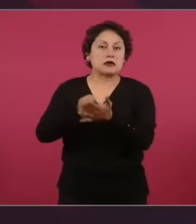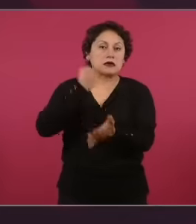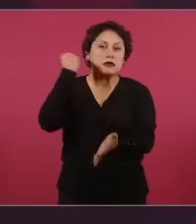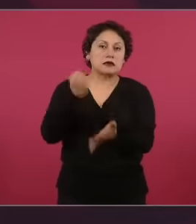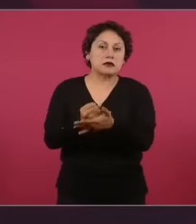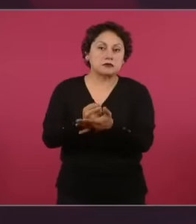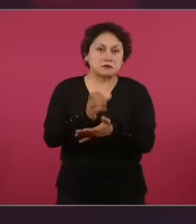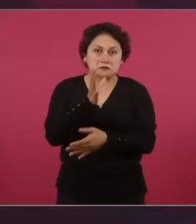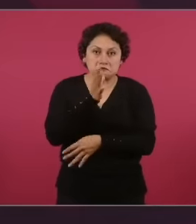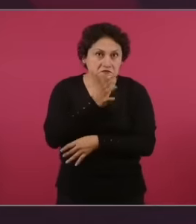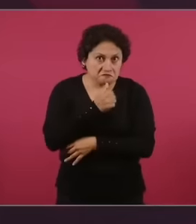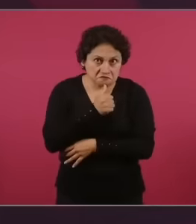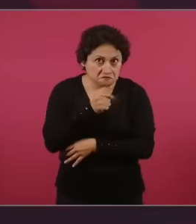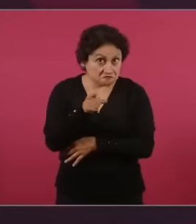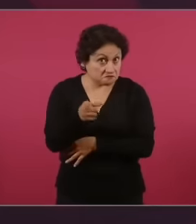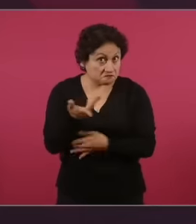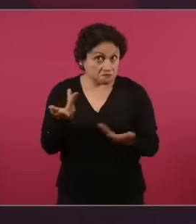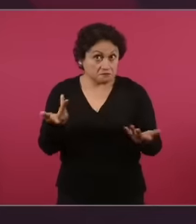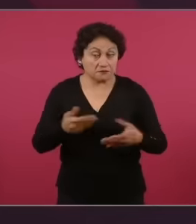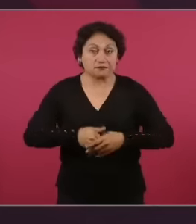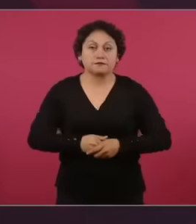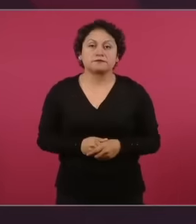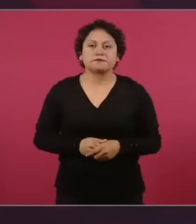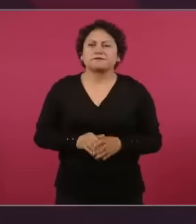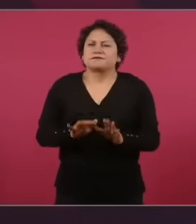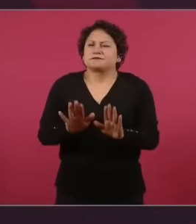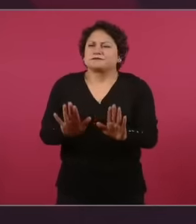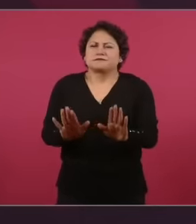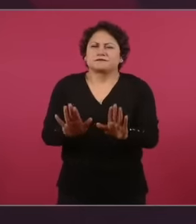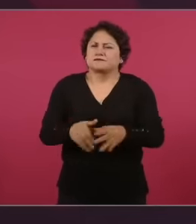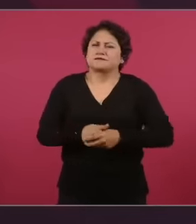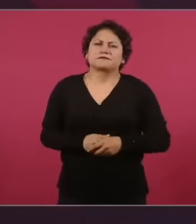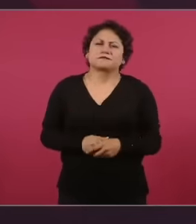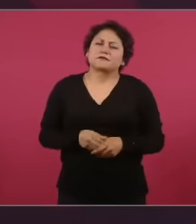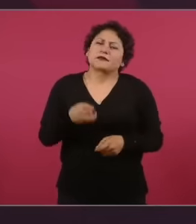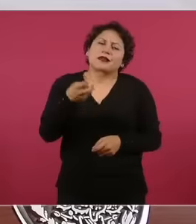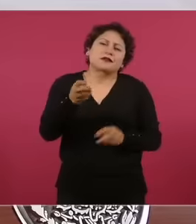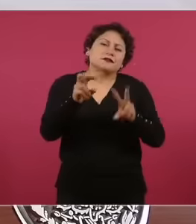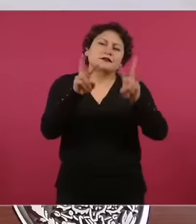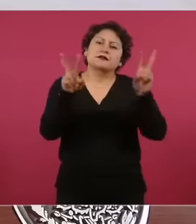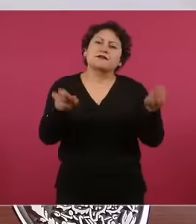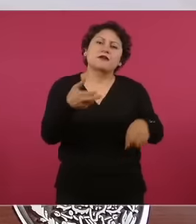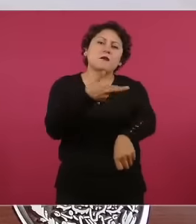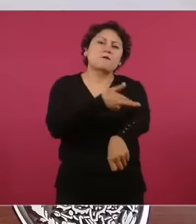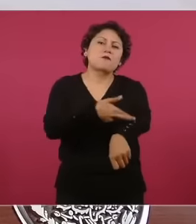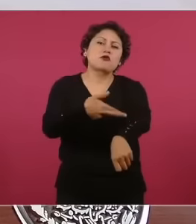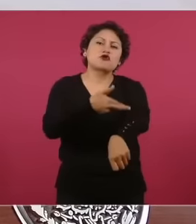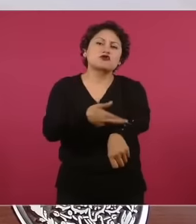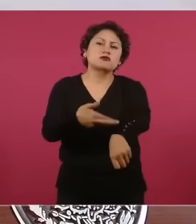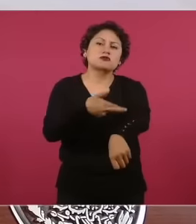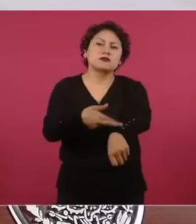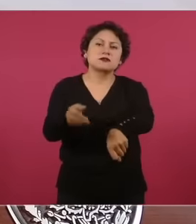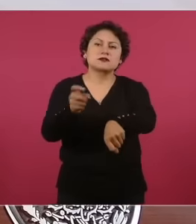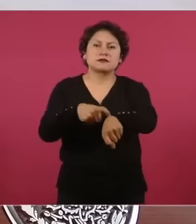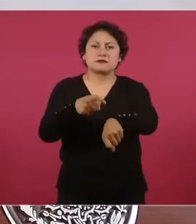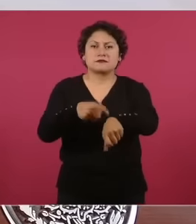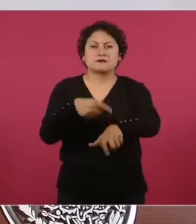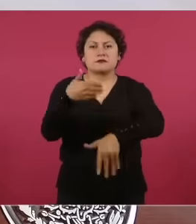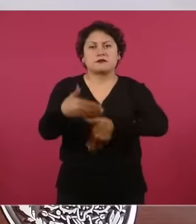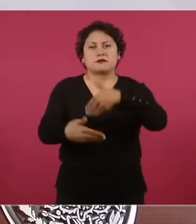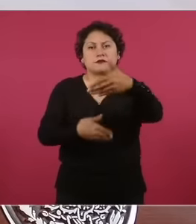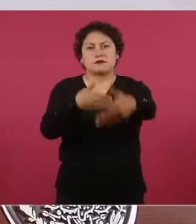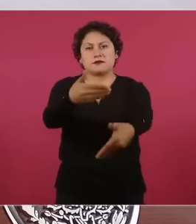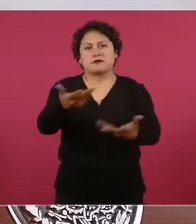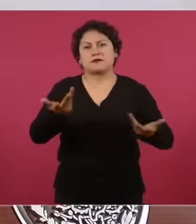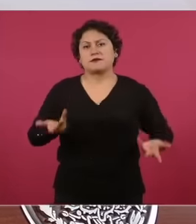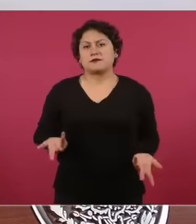No, pero eso es un asunto de tiempo, de procedimiento. No, lo importante es que